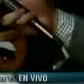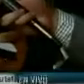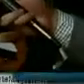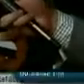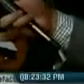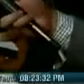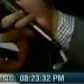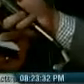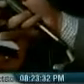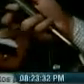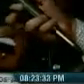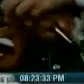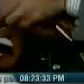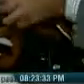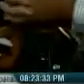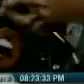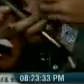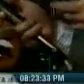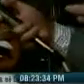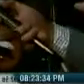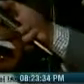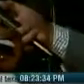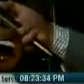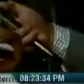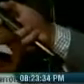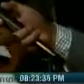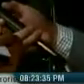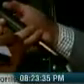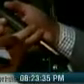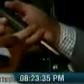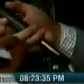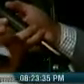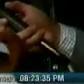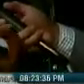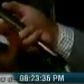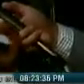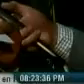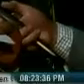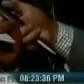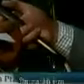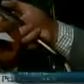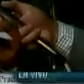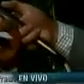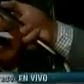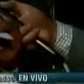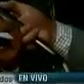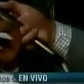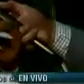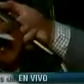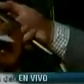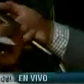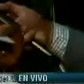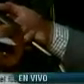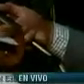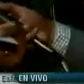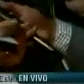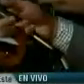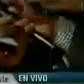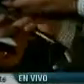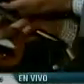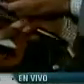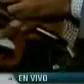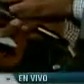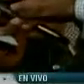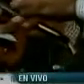que expliquen el presunto incumplimiento de la decisión número 136 del 12 de marzo